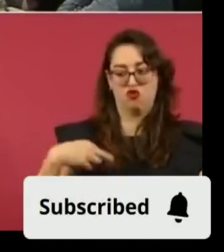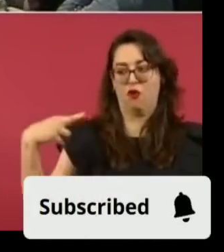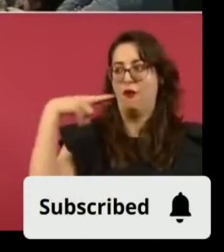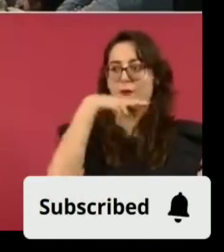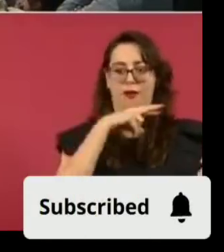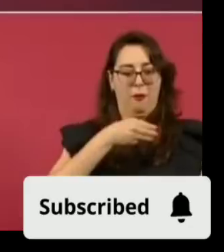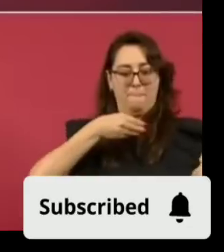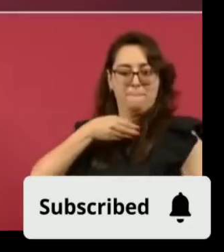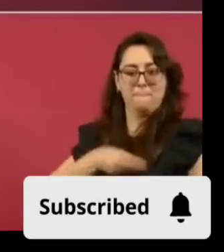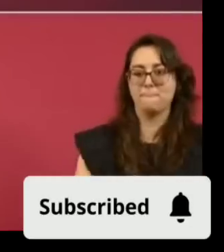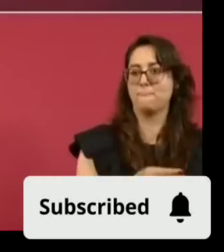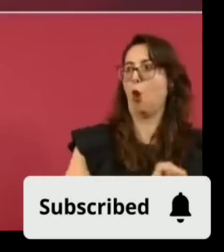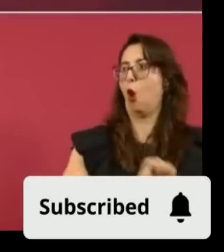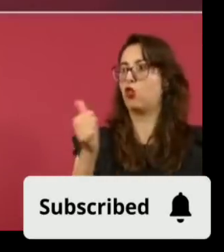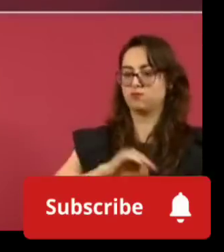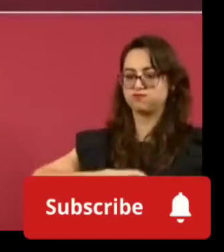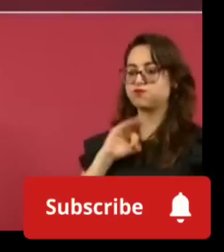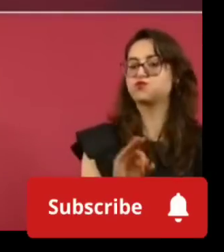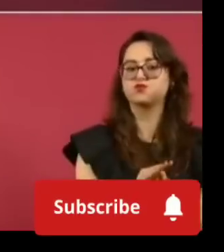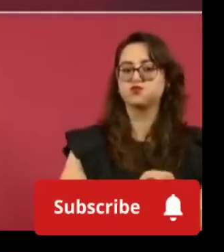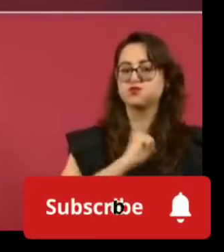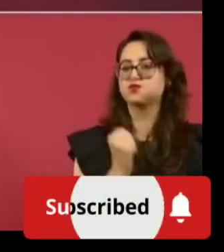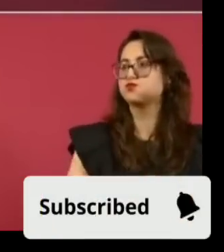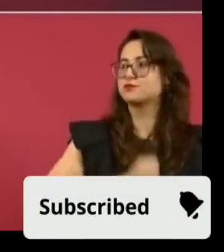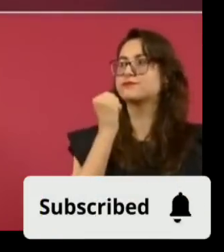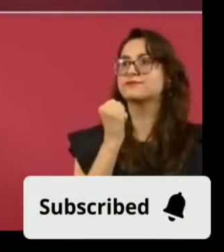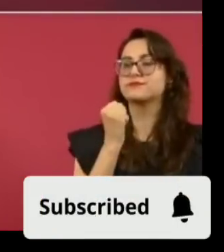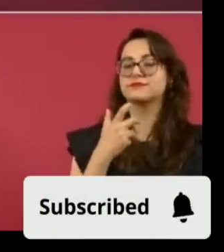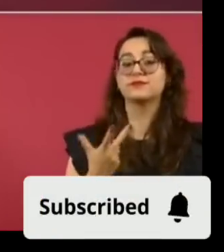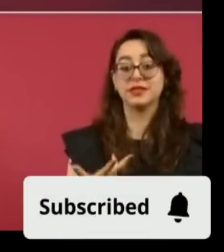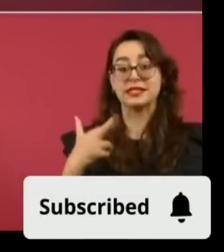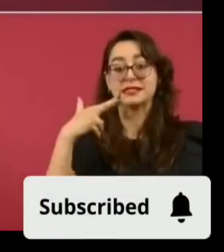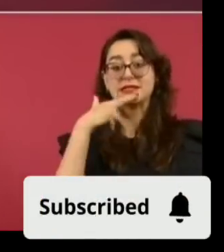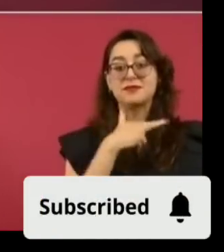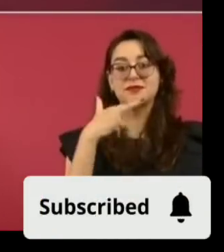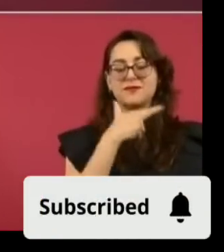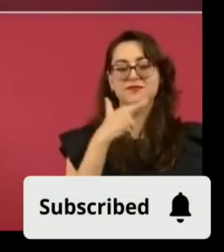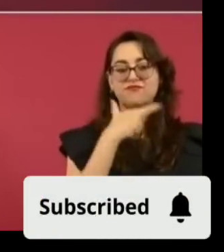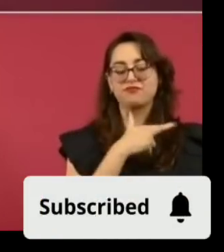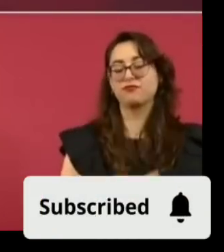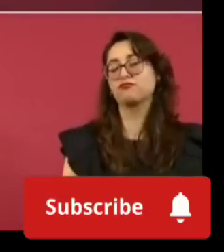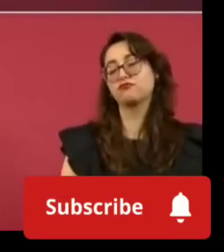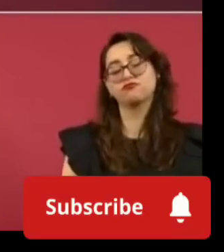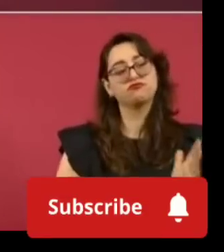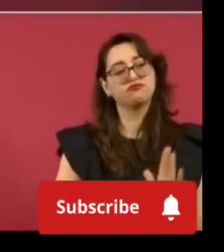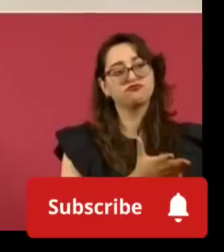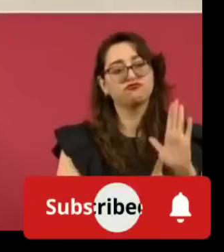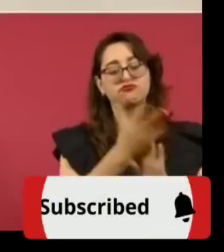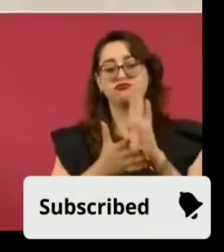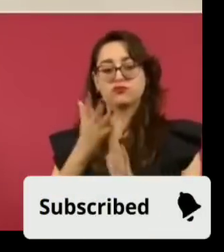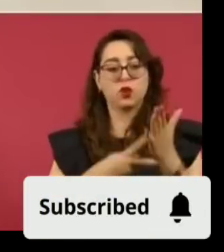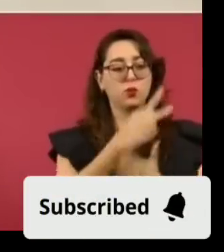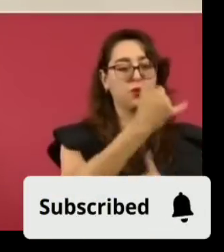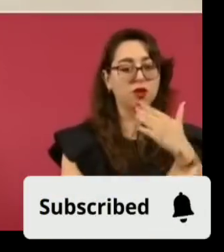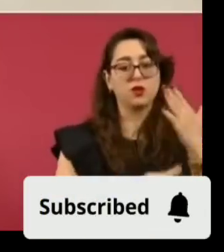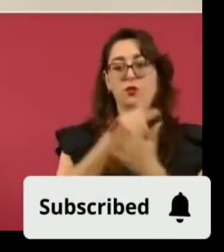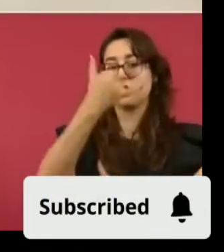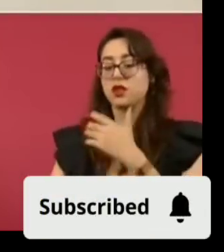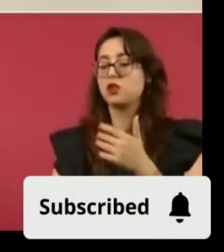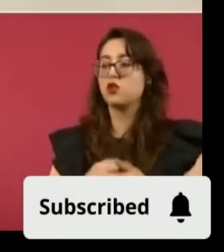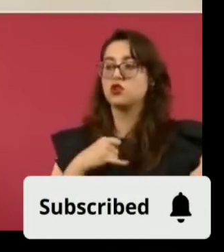las obras y se declaró que son de seguridad nacional y de interés